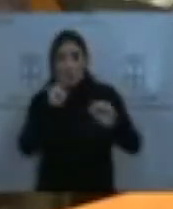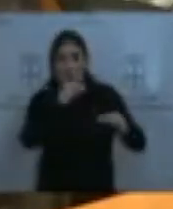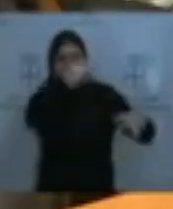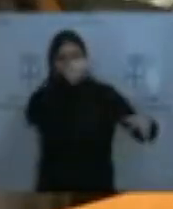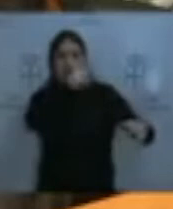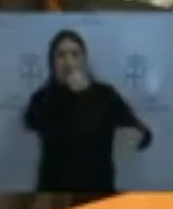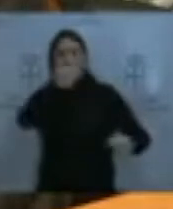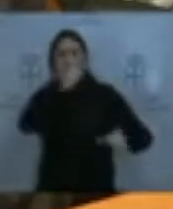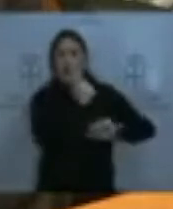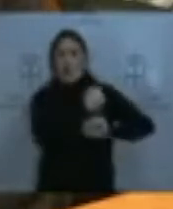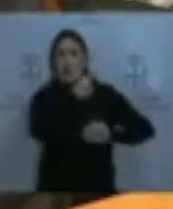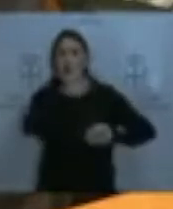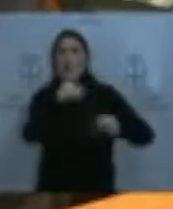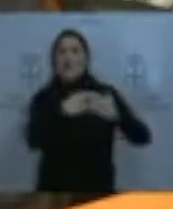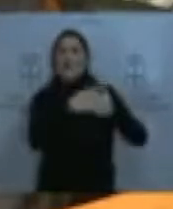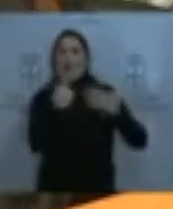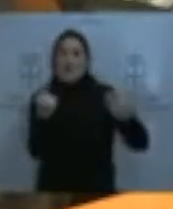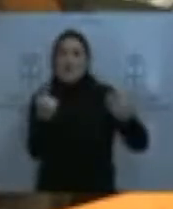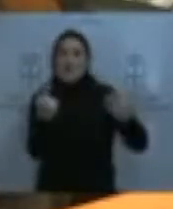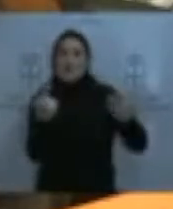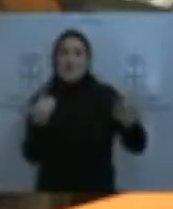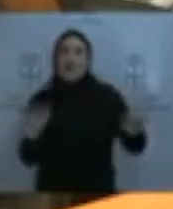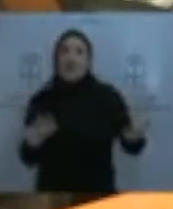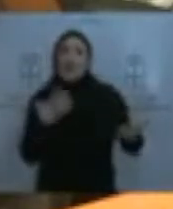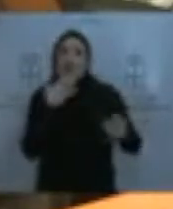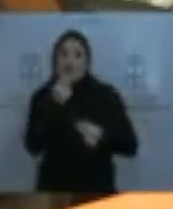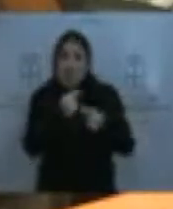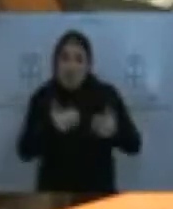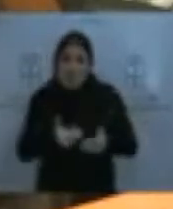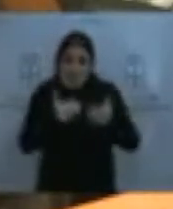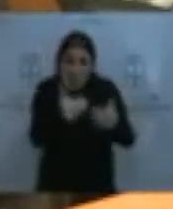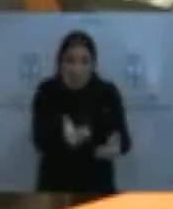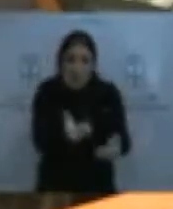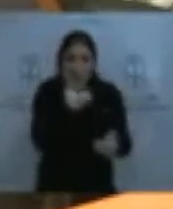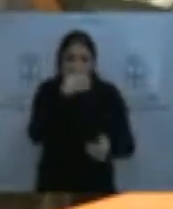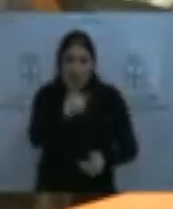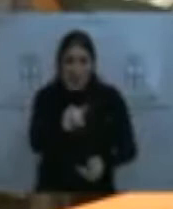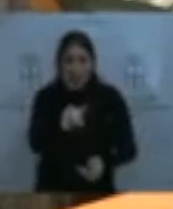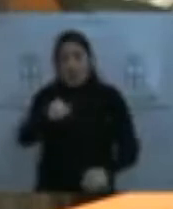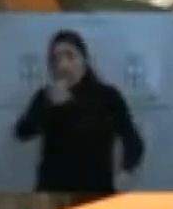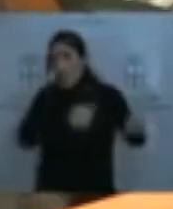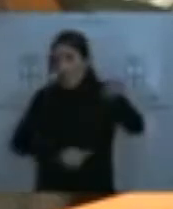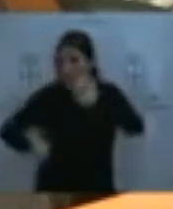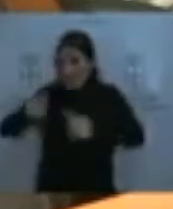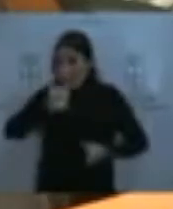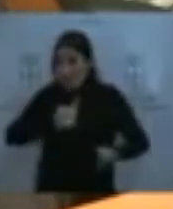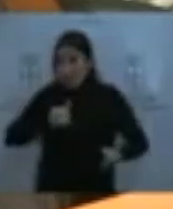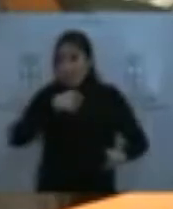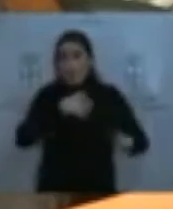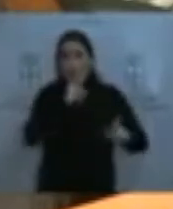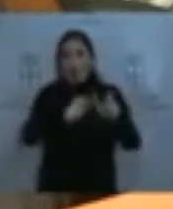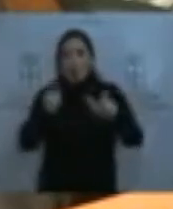de diciembre de 2016. Entonces, con prórroga presupuestaria, con problemas incluso de reponer